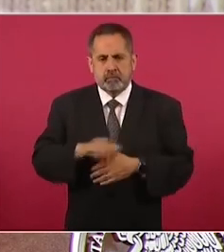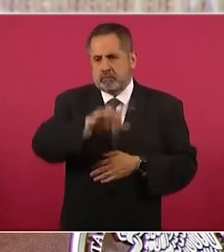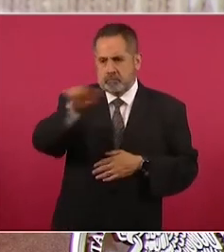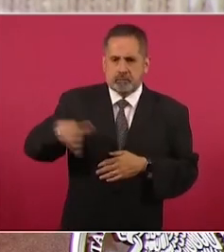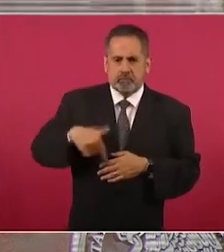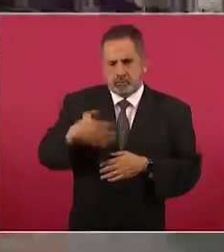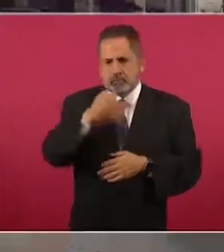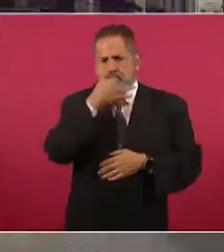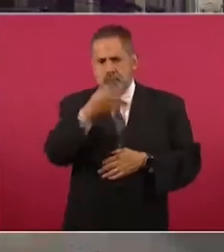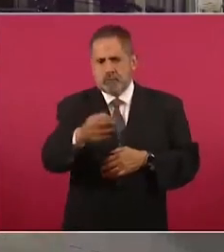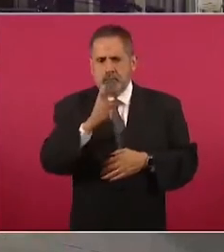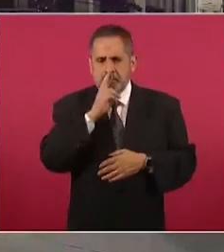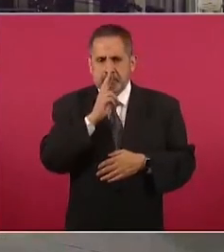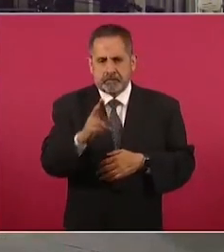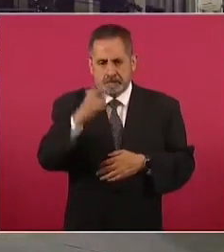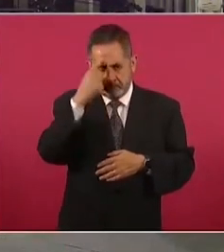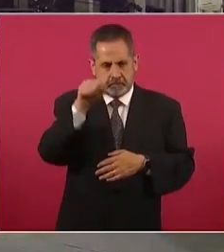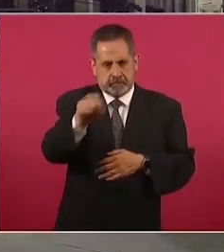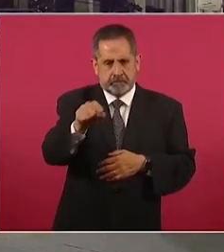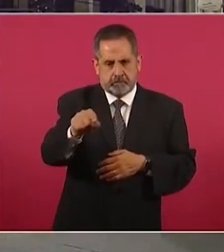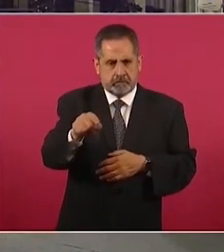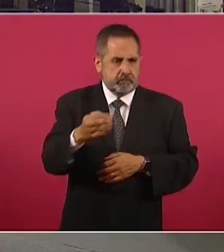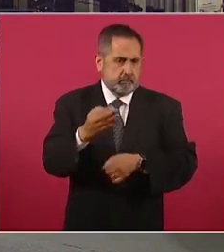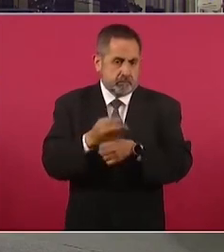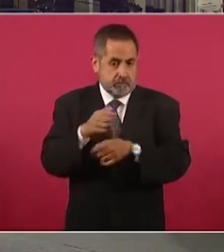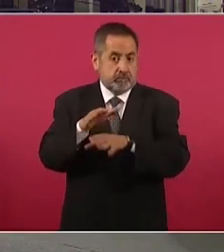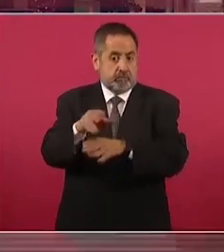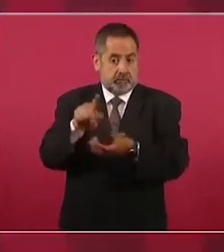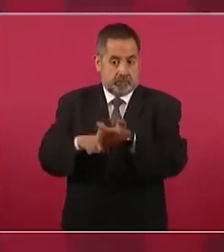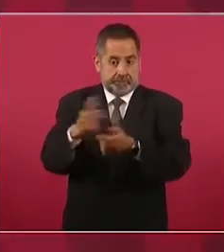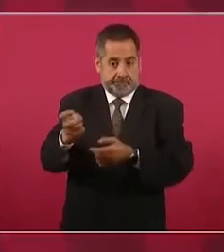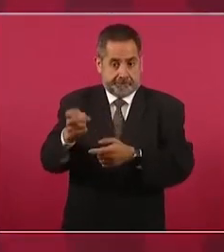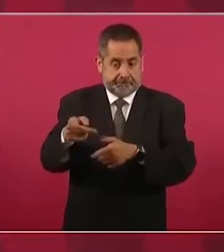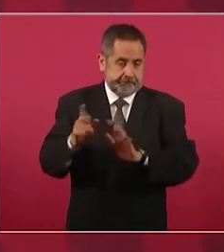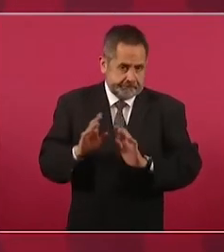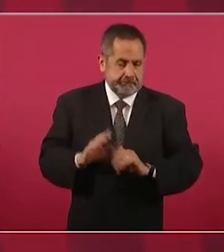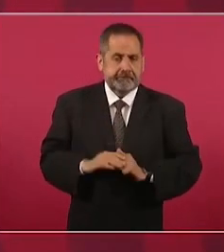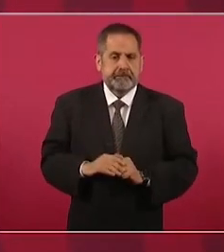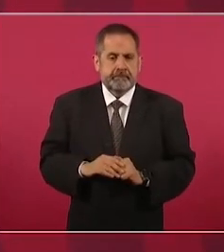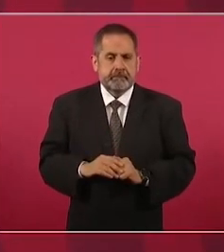damos respuesta en este caso,